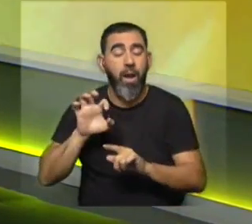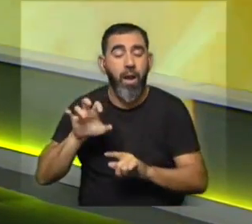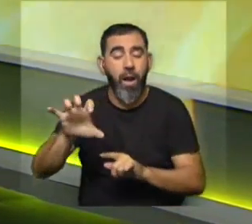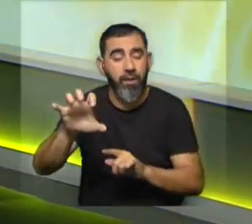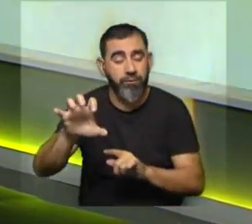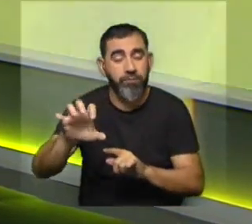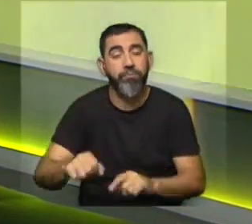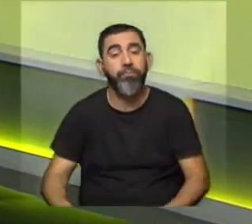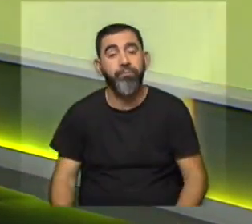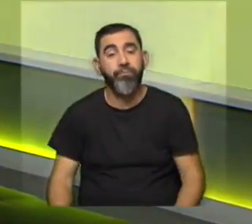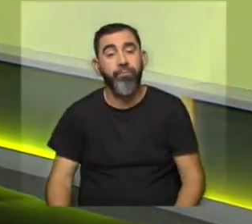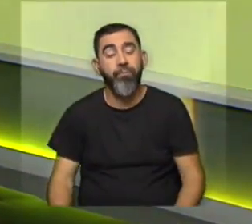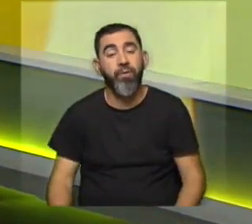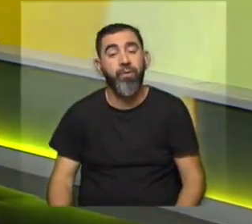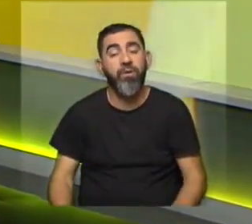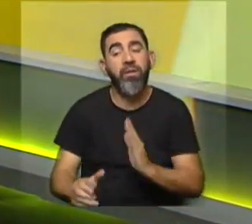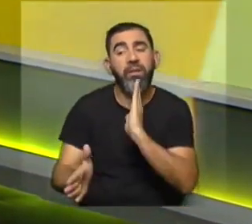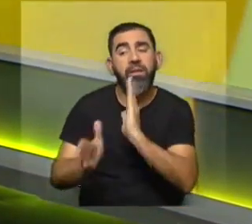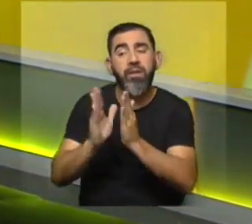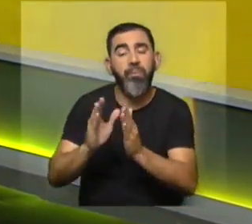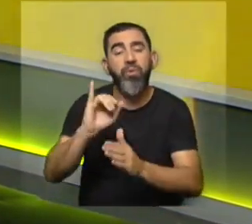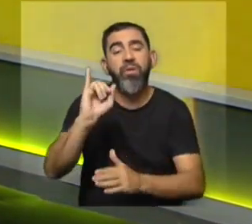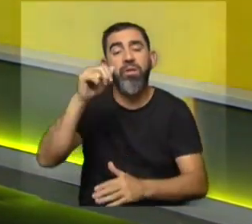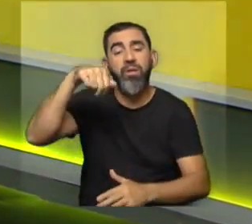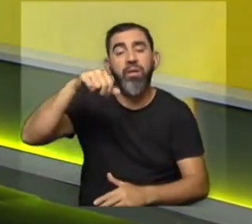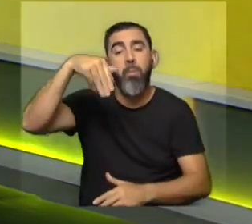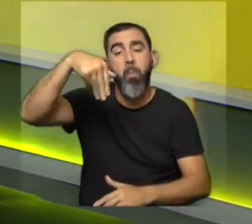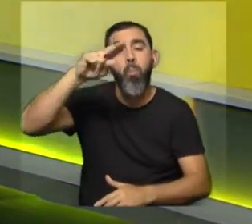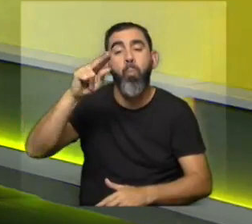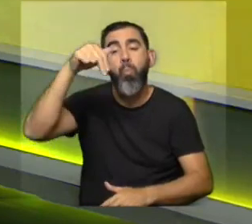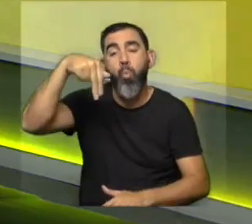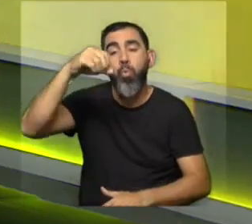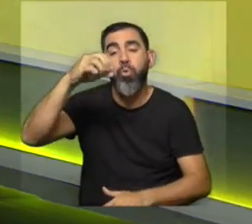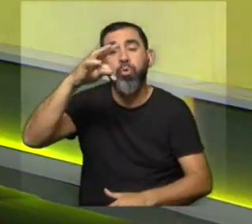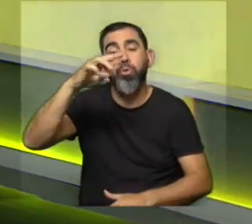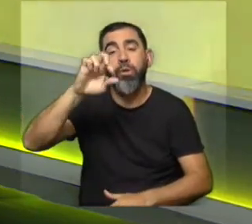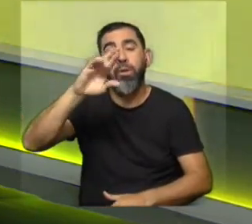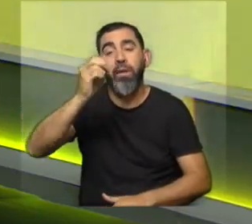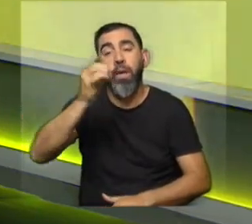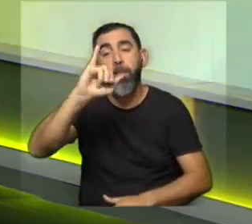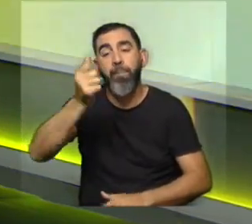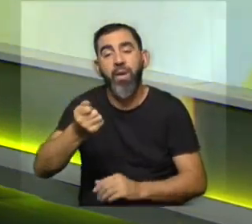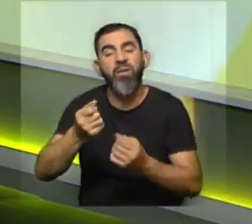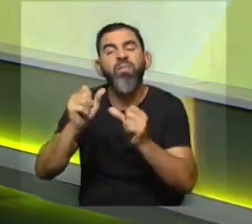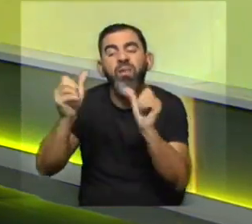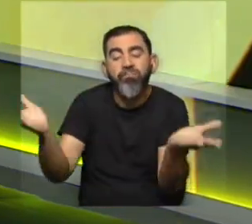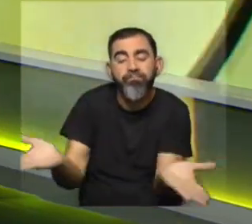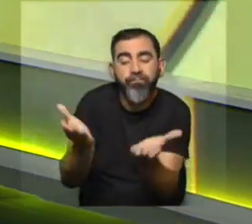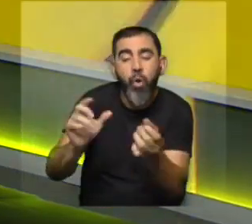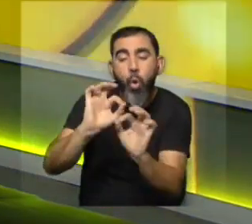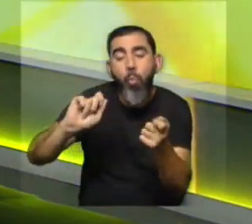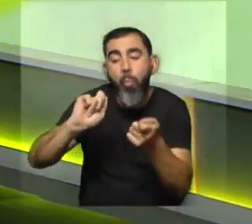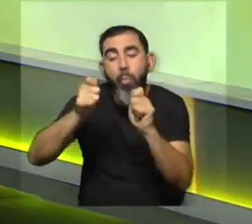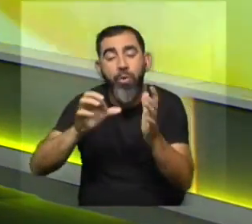cancerígenos. Inmunoterapia, para definir, es el nombre que reciben las estrategias que se orientan a estimular o a modificar